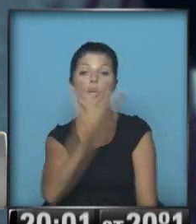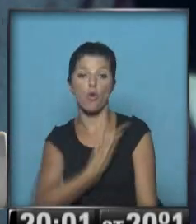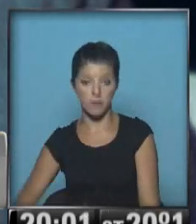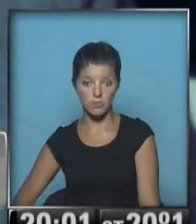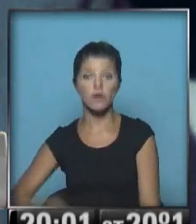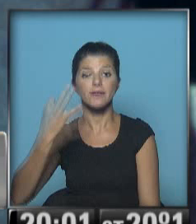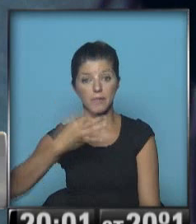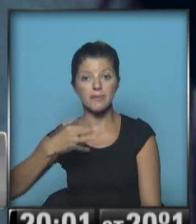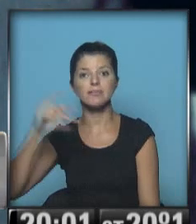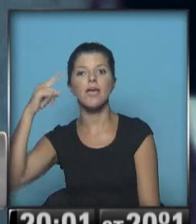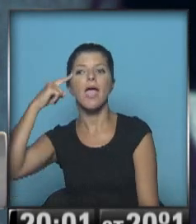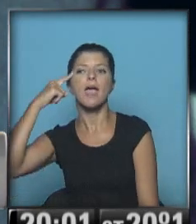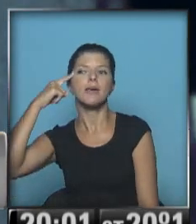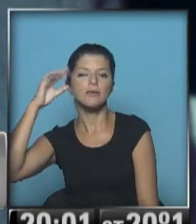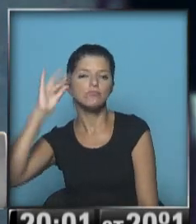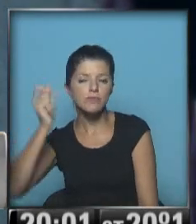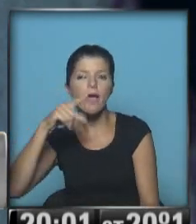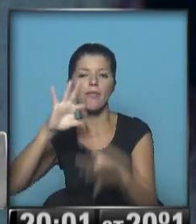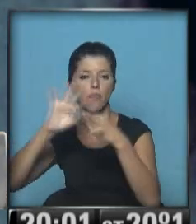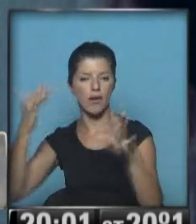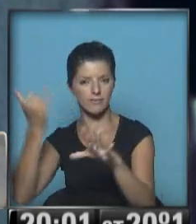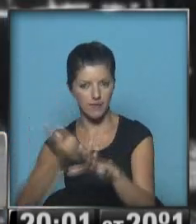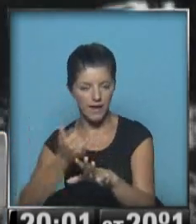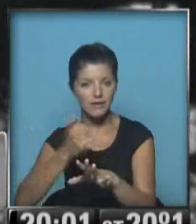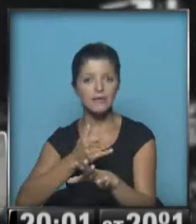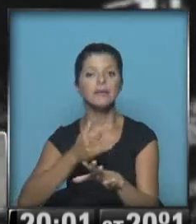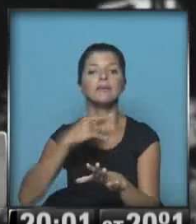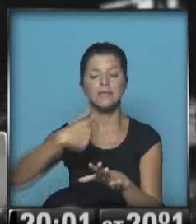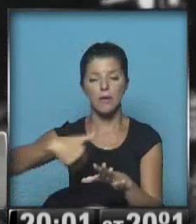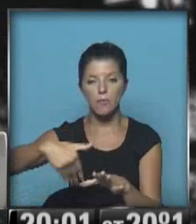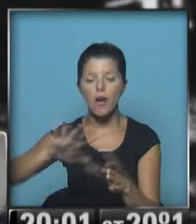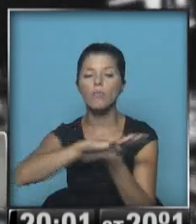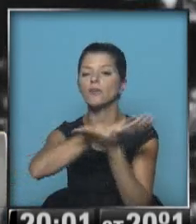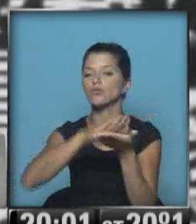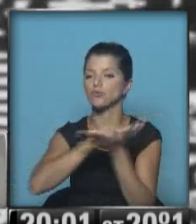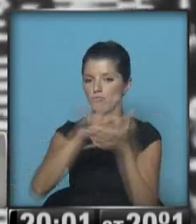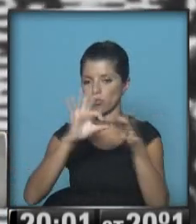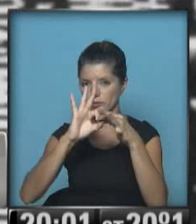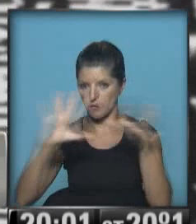realmente tiene ideas democráticas y que va a traer al país una solución